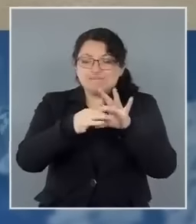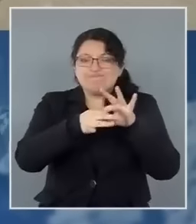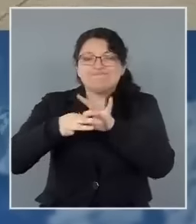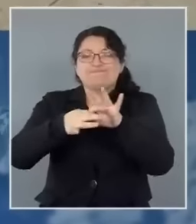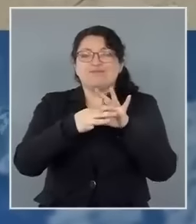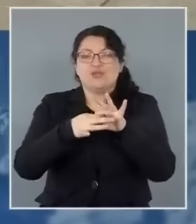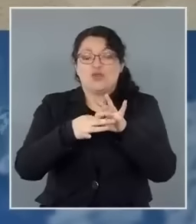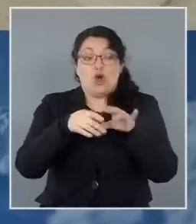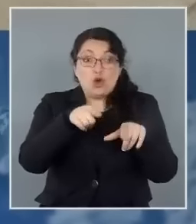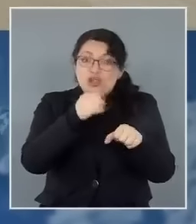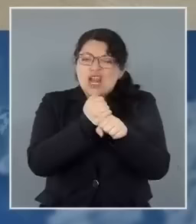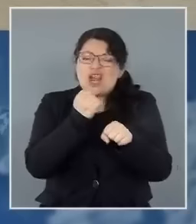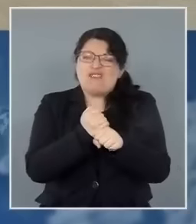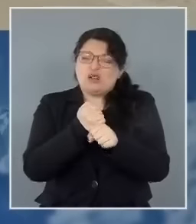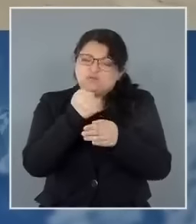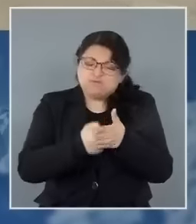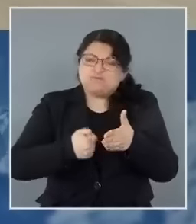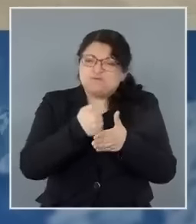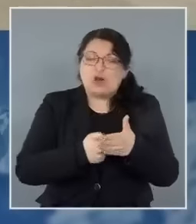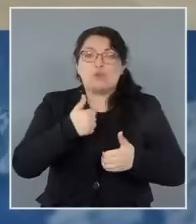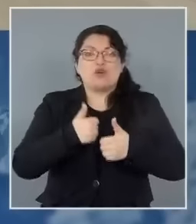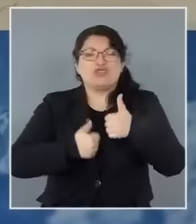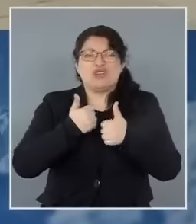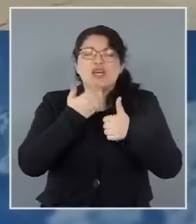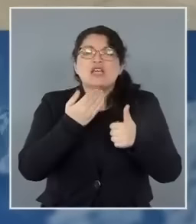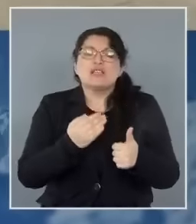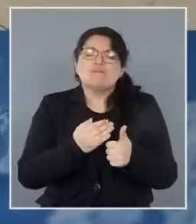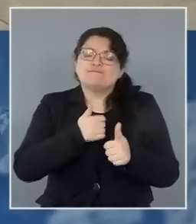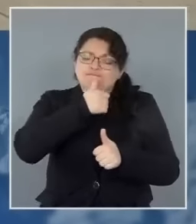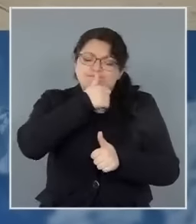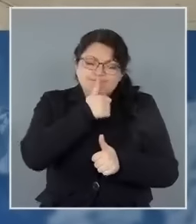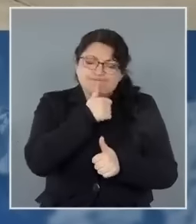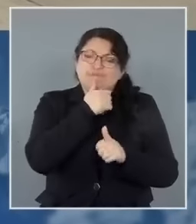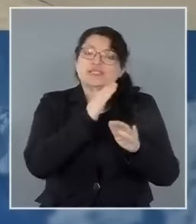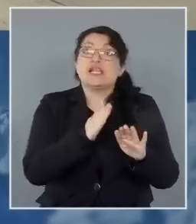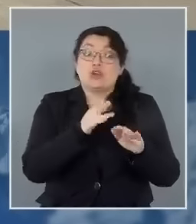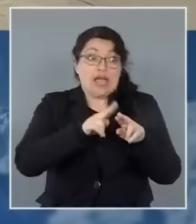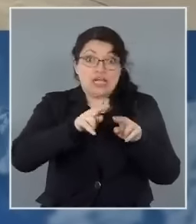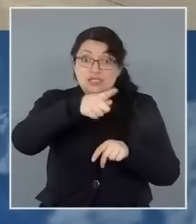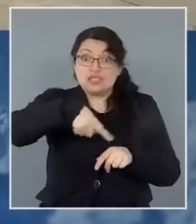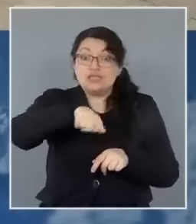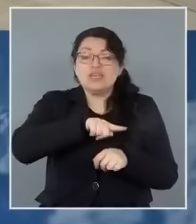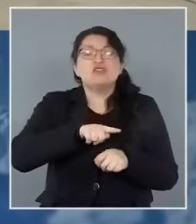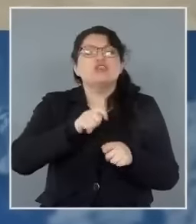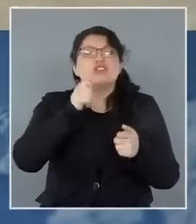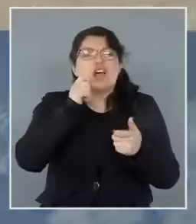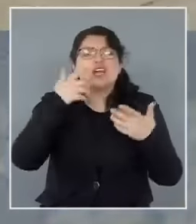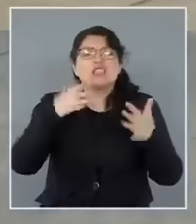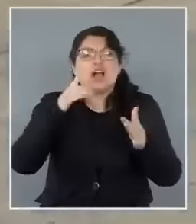través del trabajo abnegado, profesional y silencioso que realizan sus integrantes, es